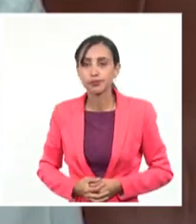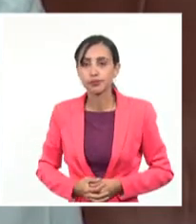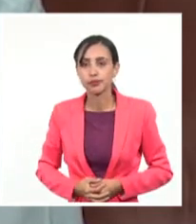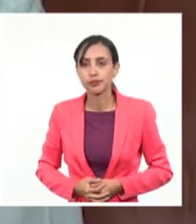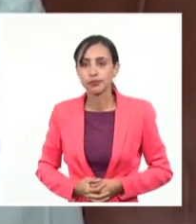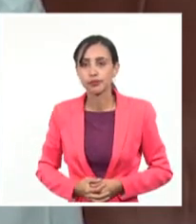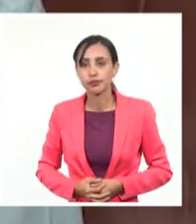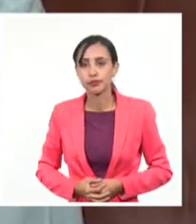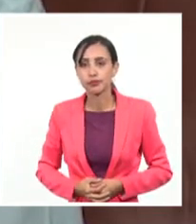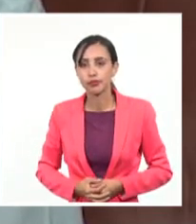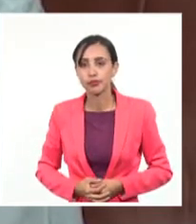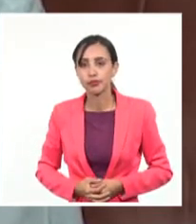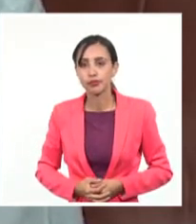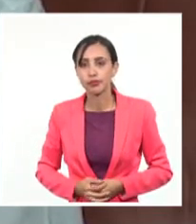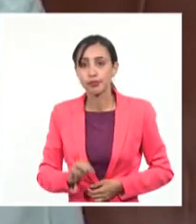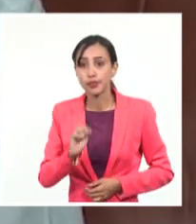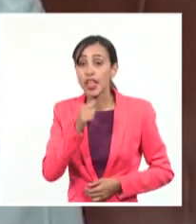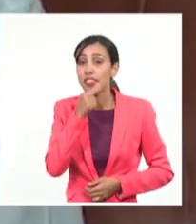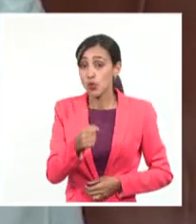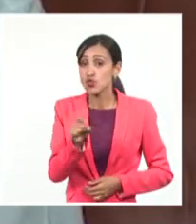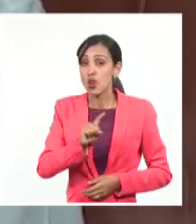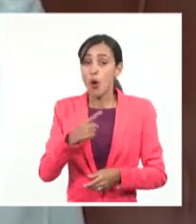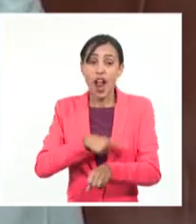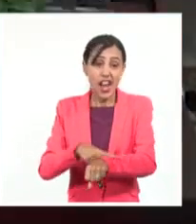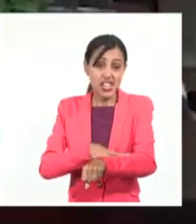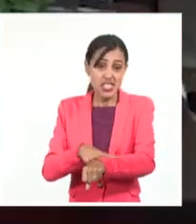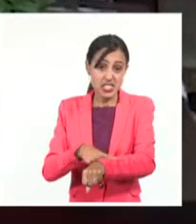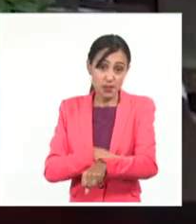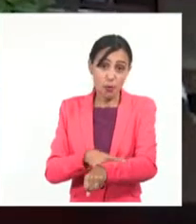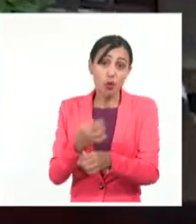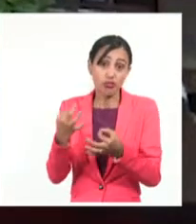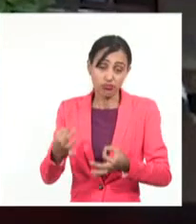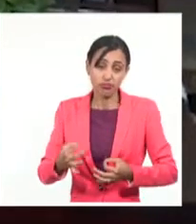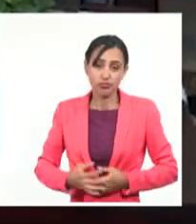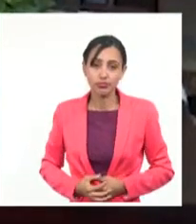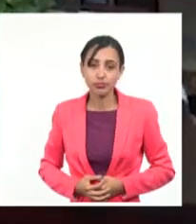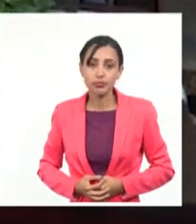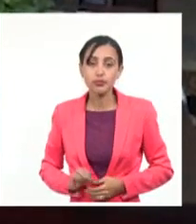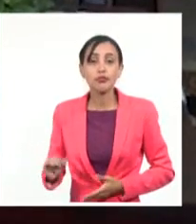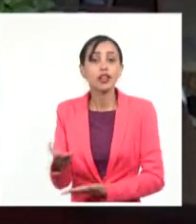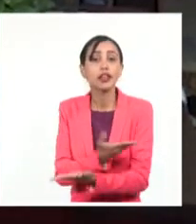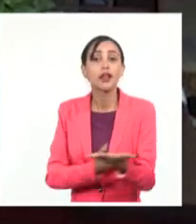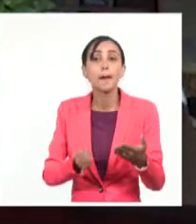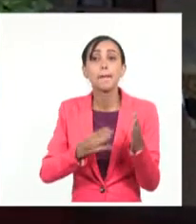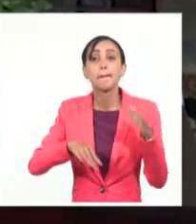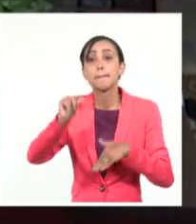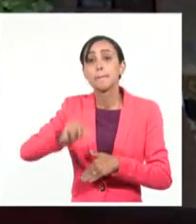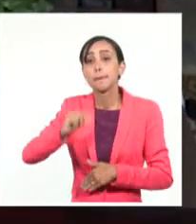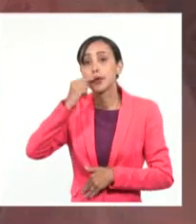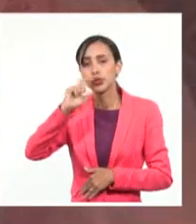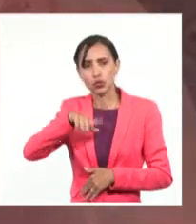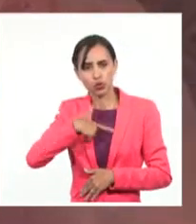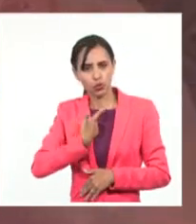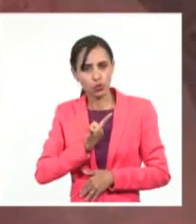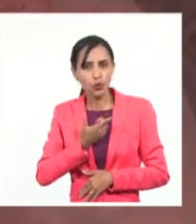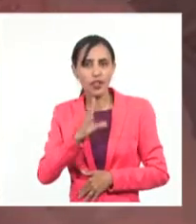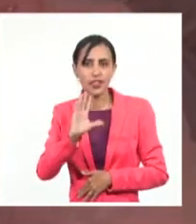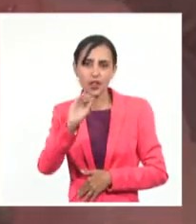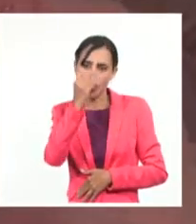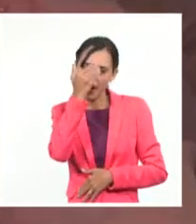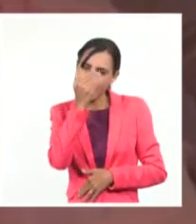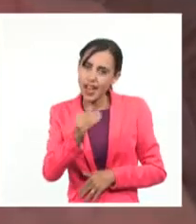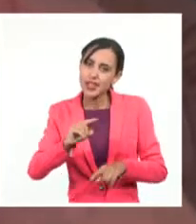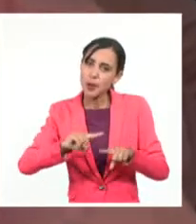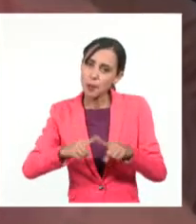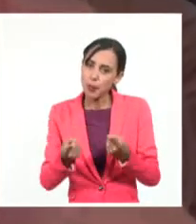y denuncia también el racismo en la sociedad boliviana en el intercambio el ministro de cultura agradeció a San ginés por estar nuevamente